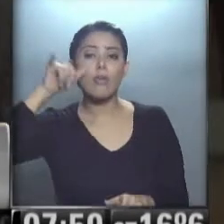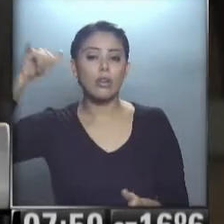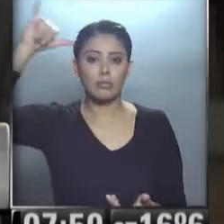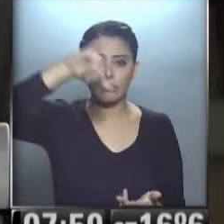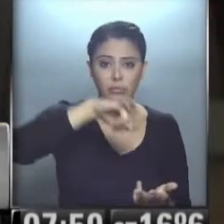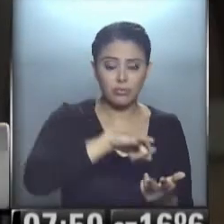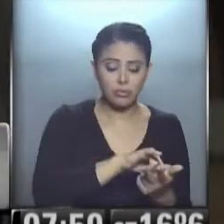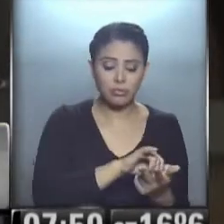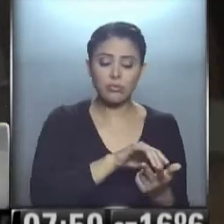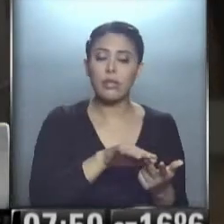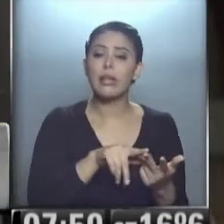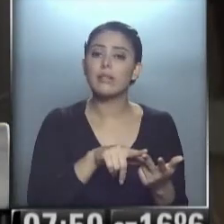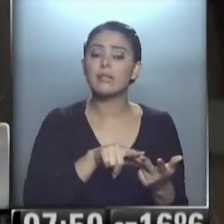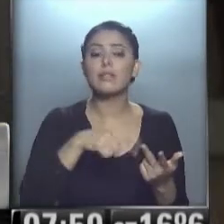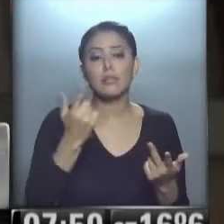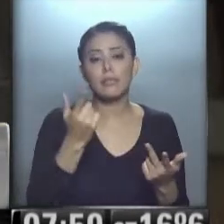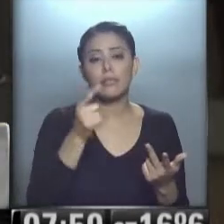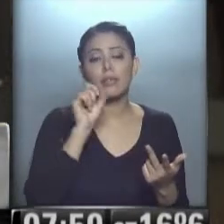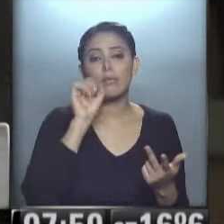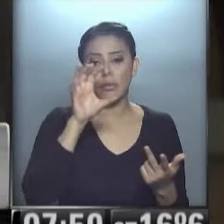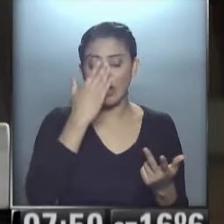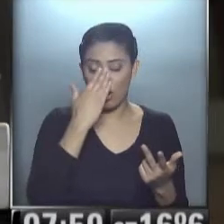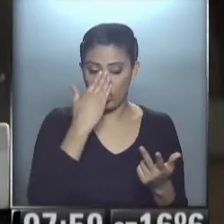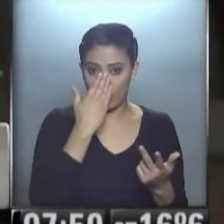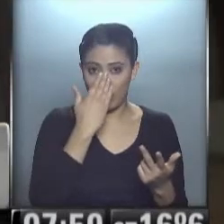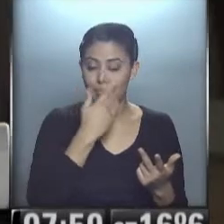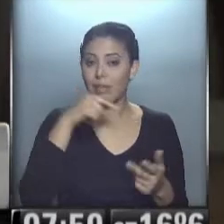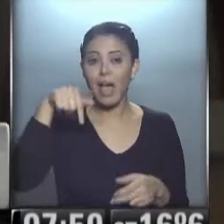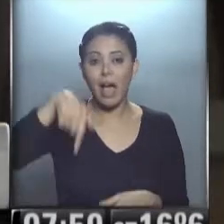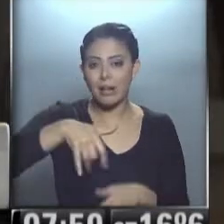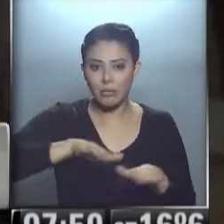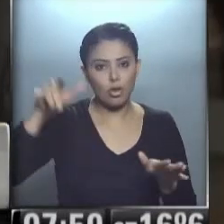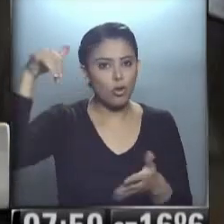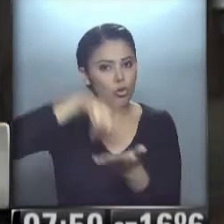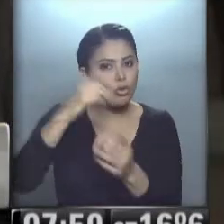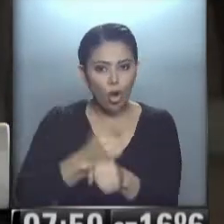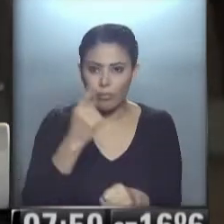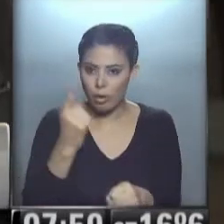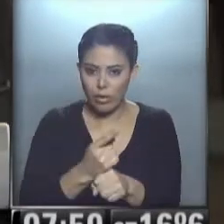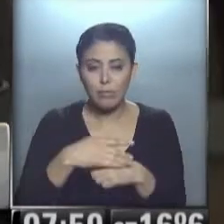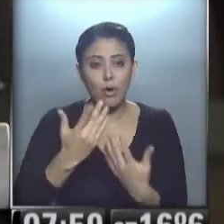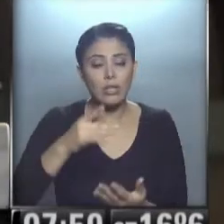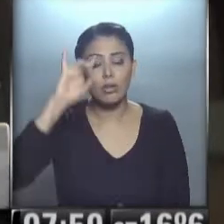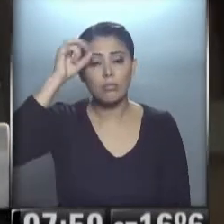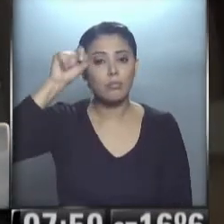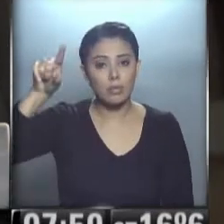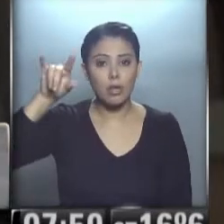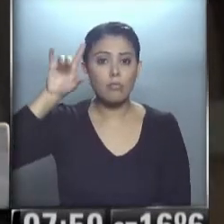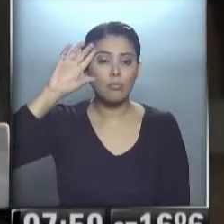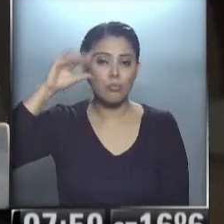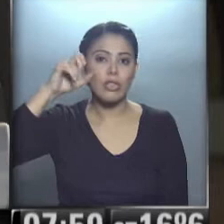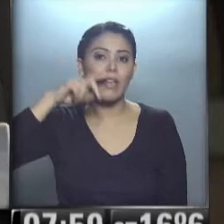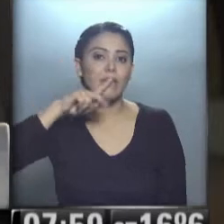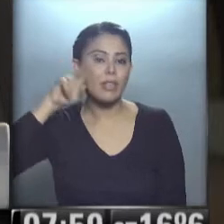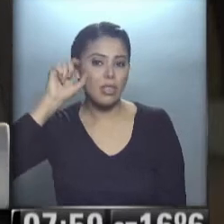de ezeiza es el de córdoba esperan así los de montevideo y los de córdoba